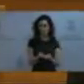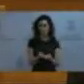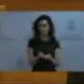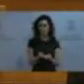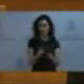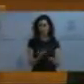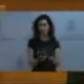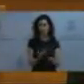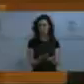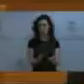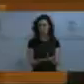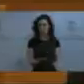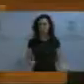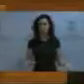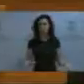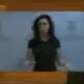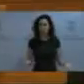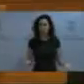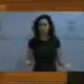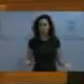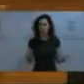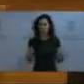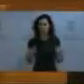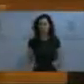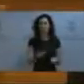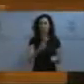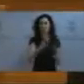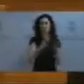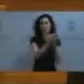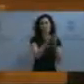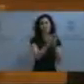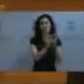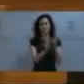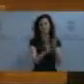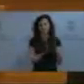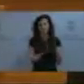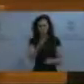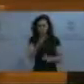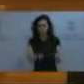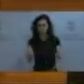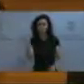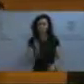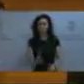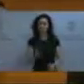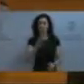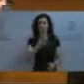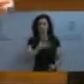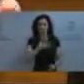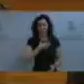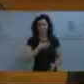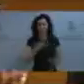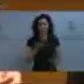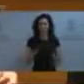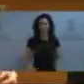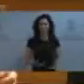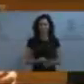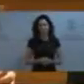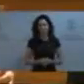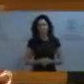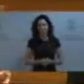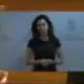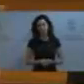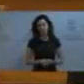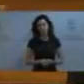ese documento estaba que había que dotar de personal propio, ya sea mediante